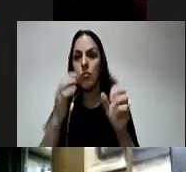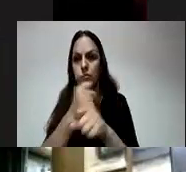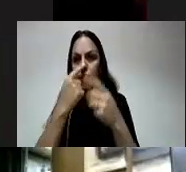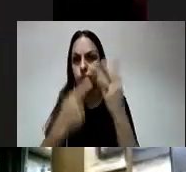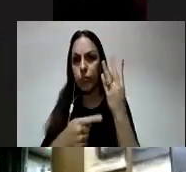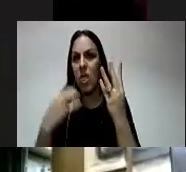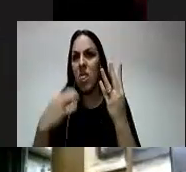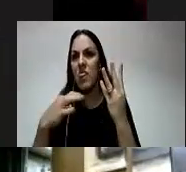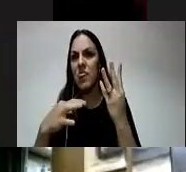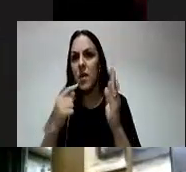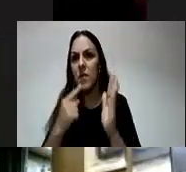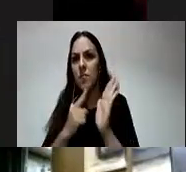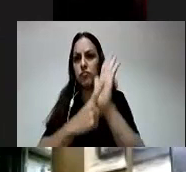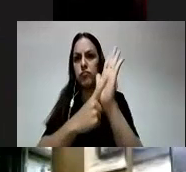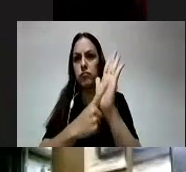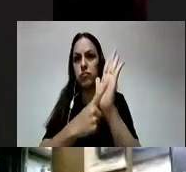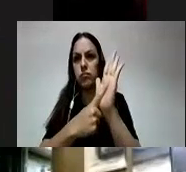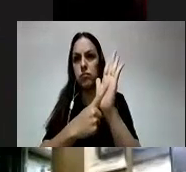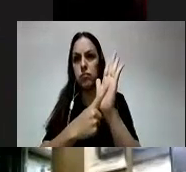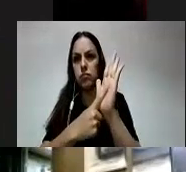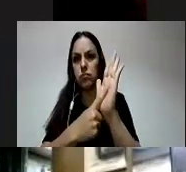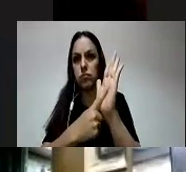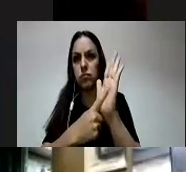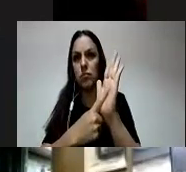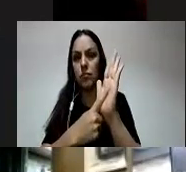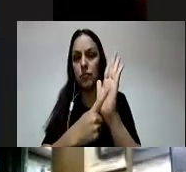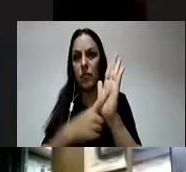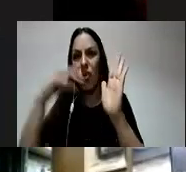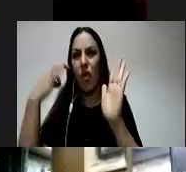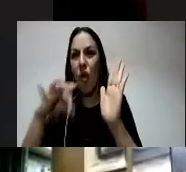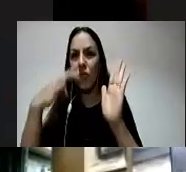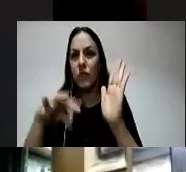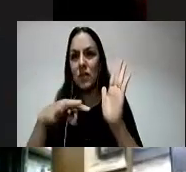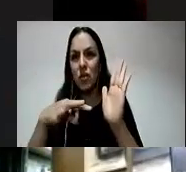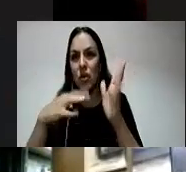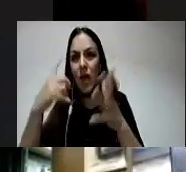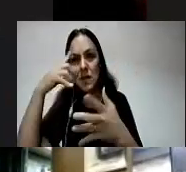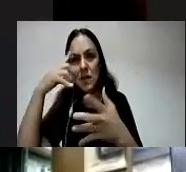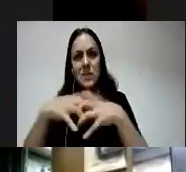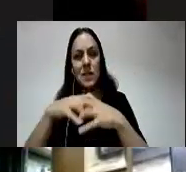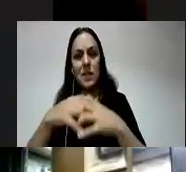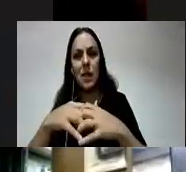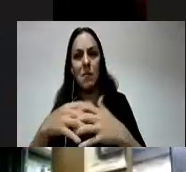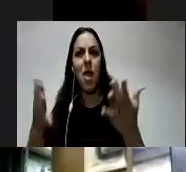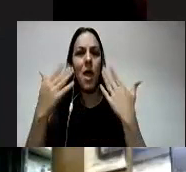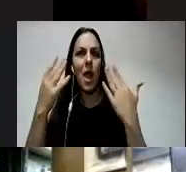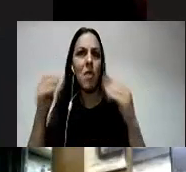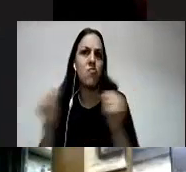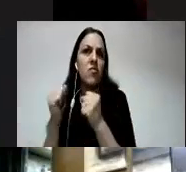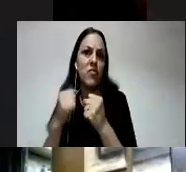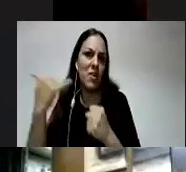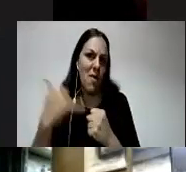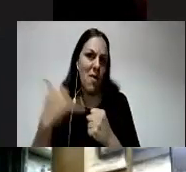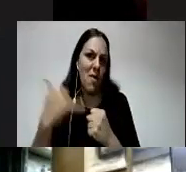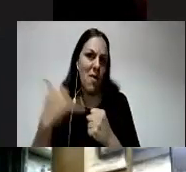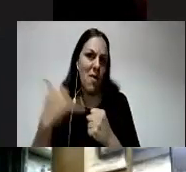comunes y estarán provistos obligatoriamente de sistemas de calefacción y refrigeración, por